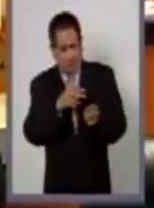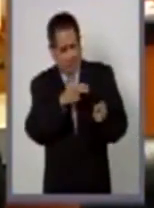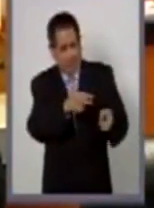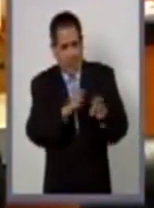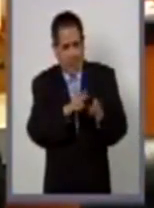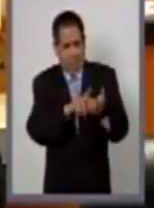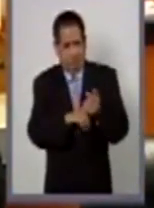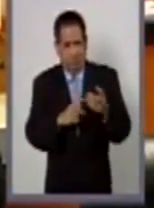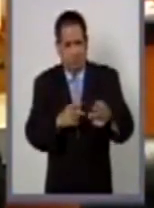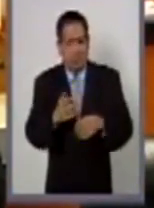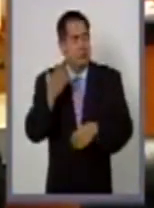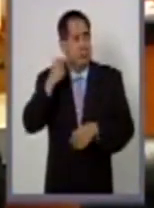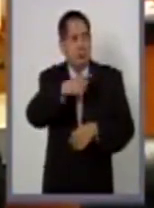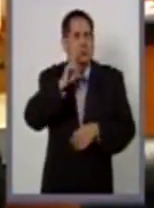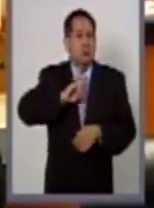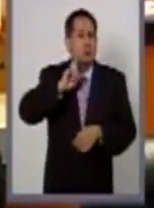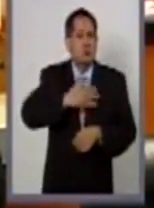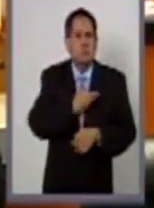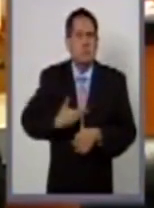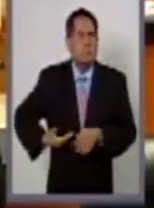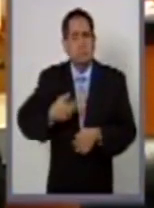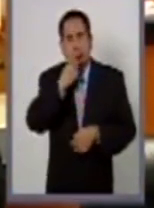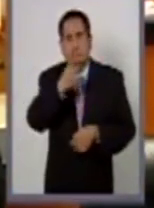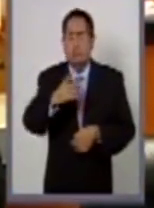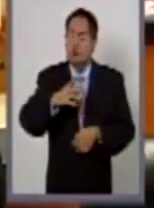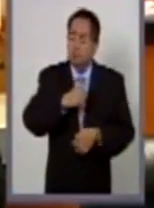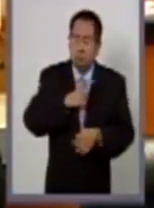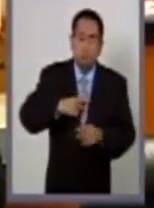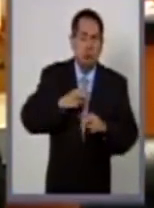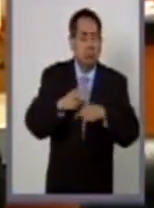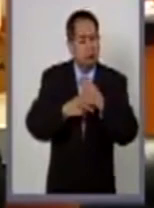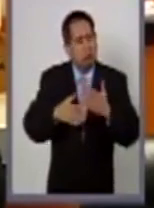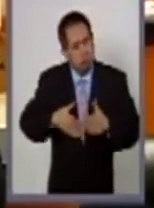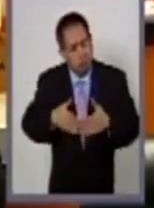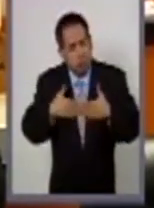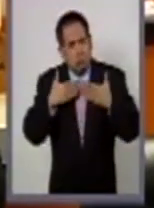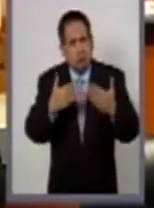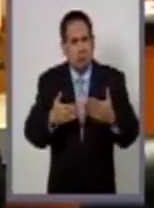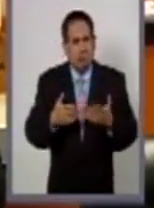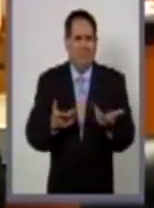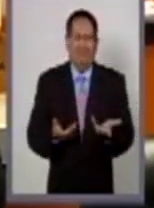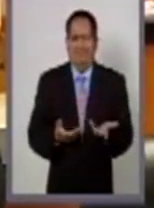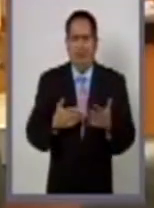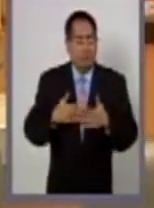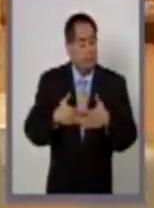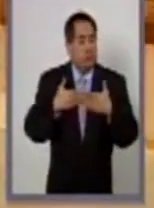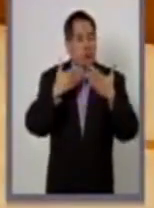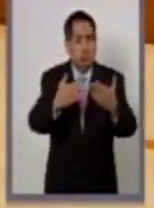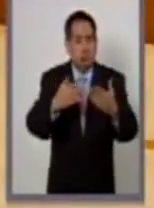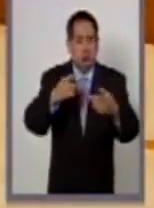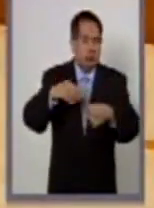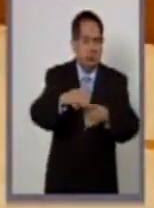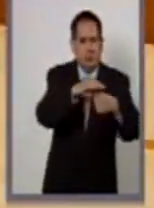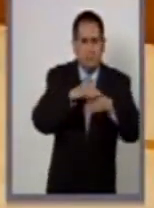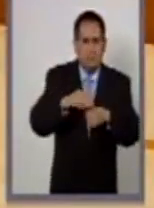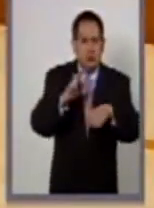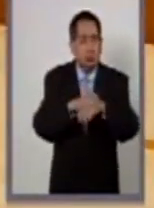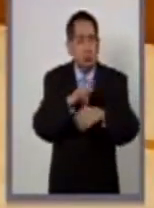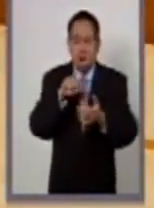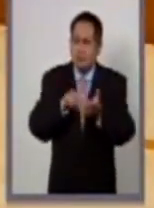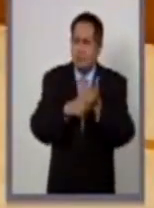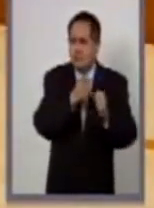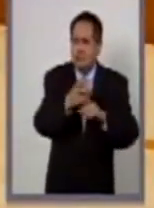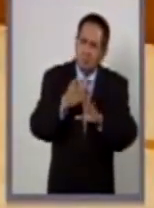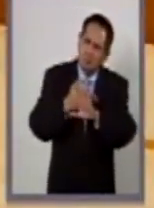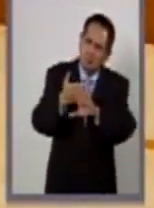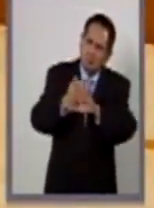y que el otro día su presidenta decía que había que ganar la confianza. Había que ganar la confianza del electorado, porque hay muchas